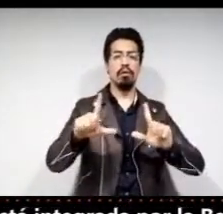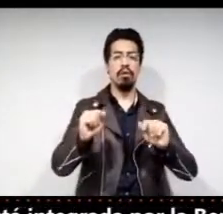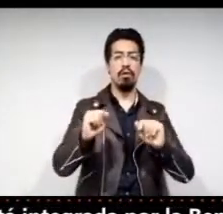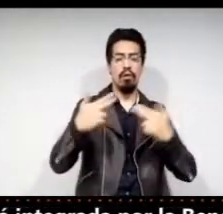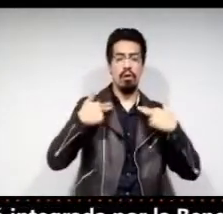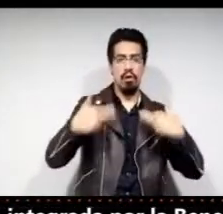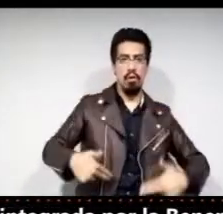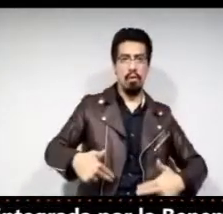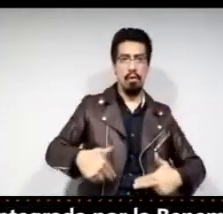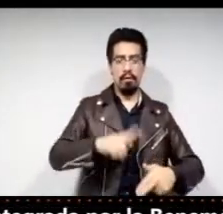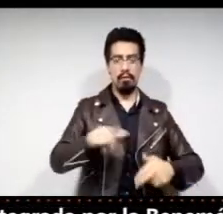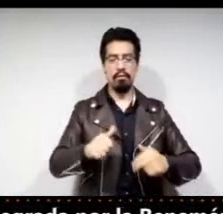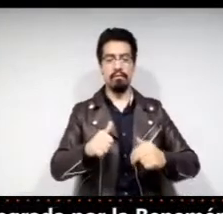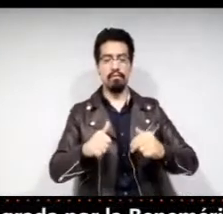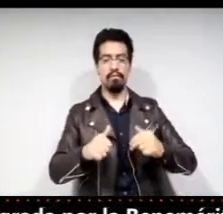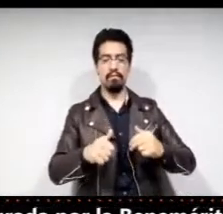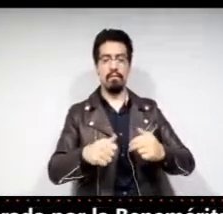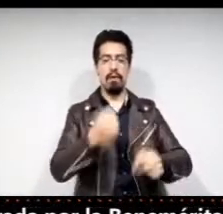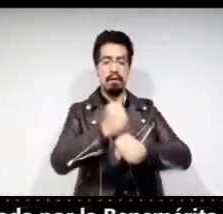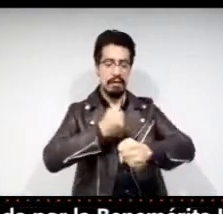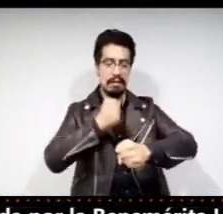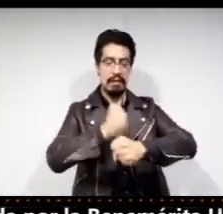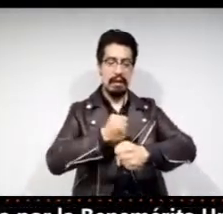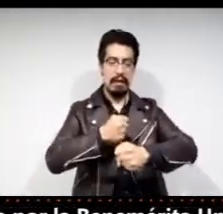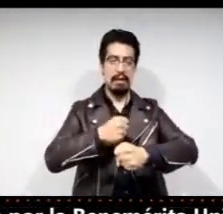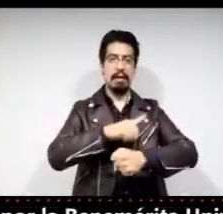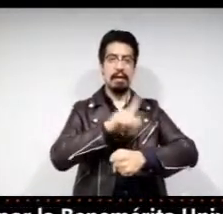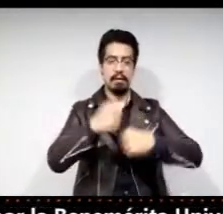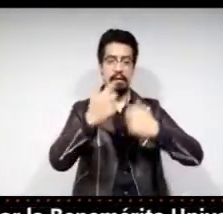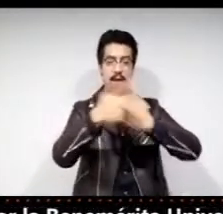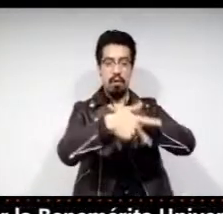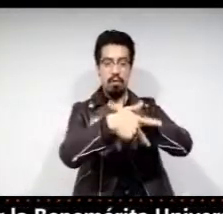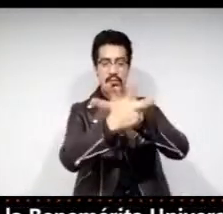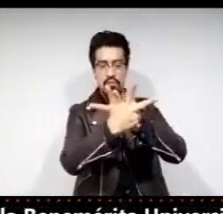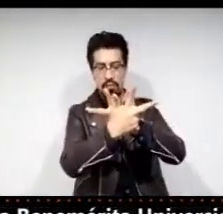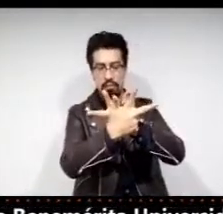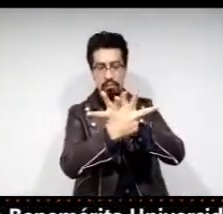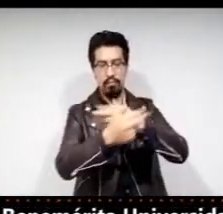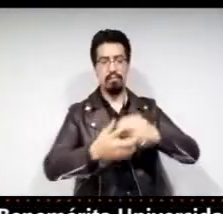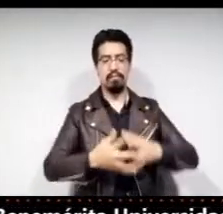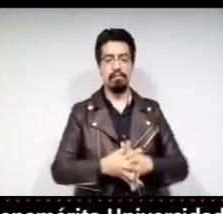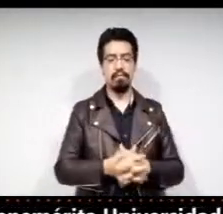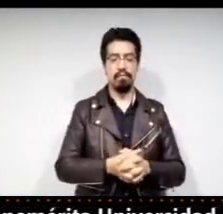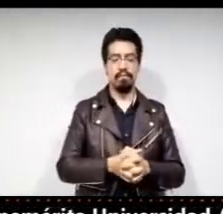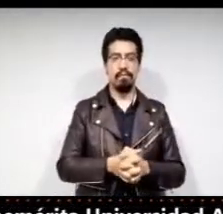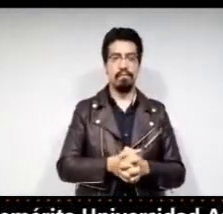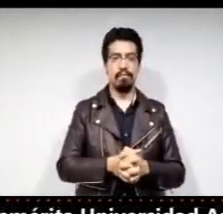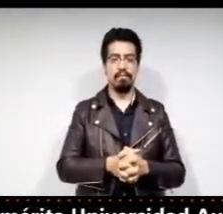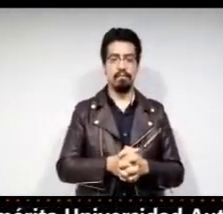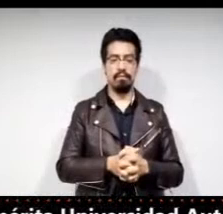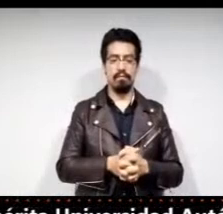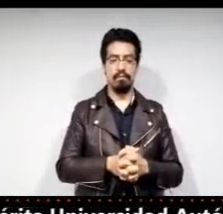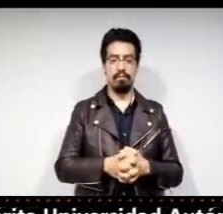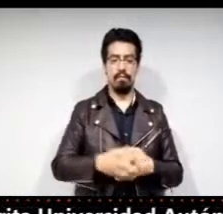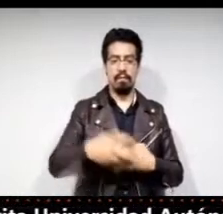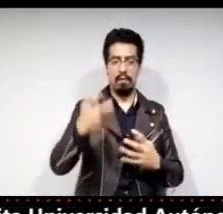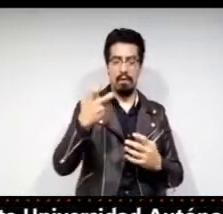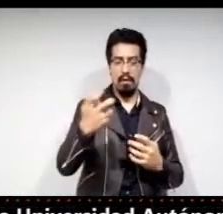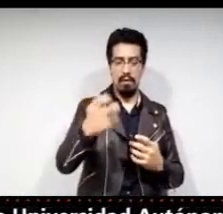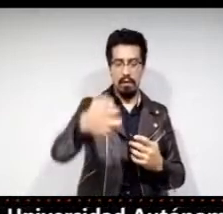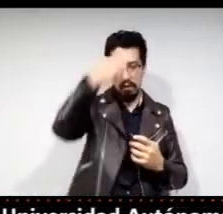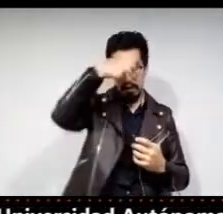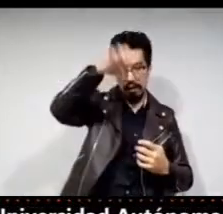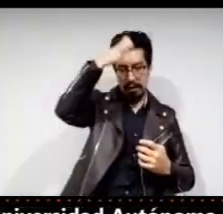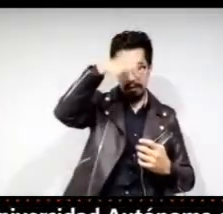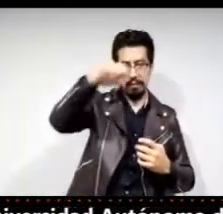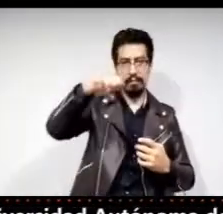lo educativo es uno de los que más se enfrenta a todas estas condiciones. Entonces, las experiencias derivadas de